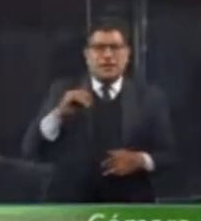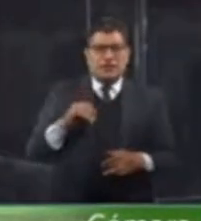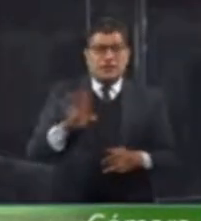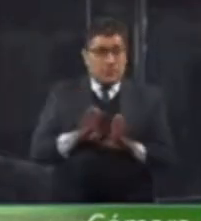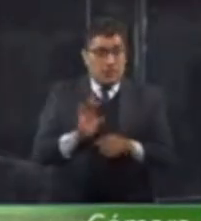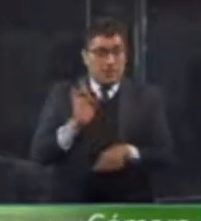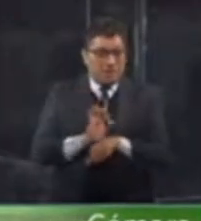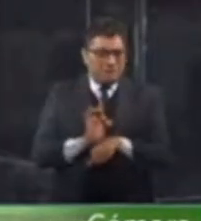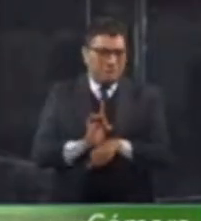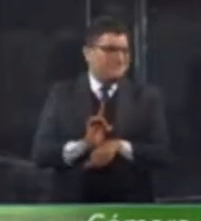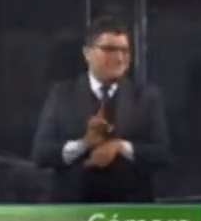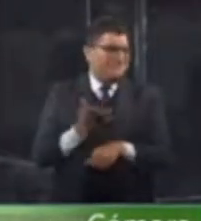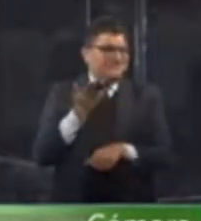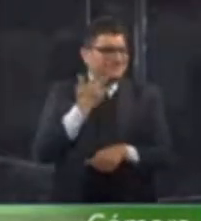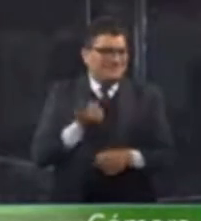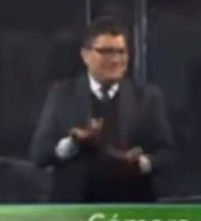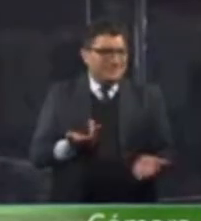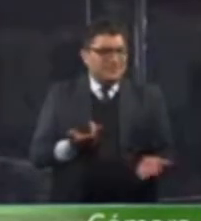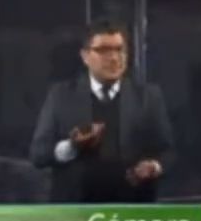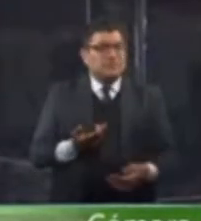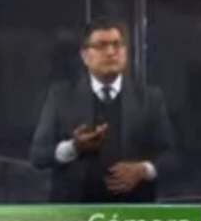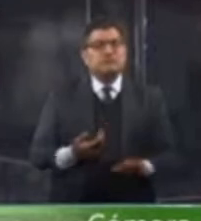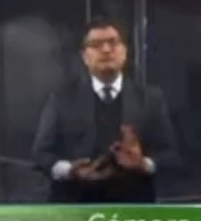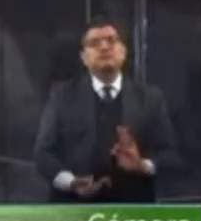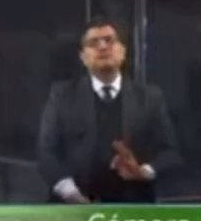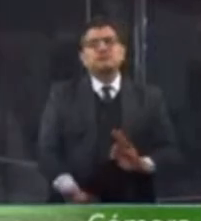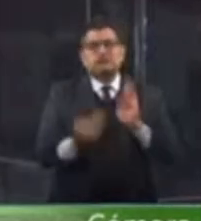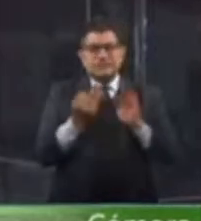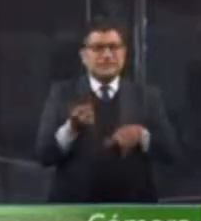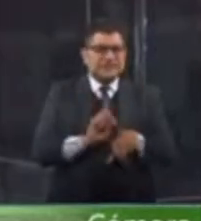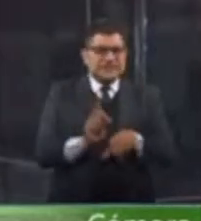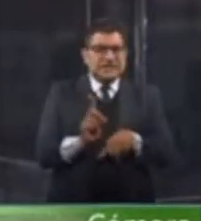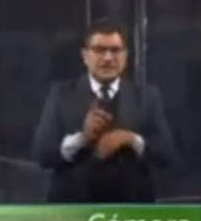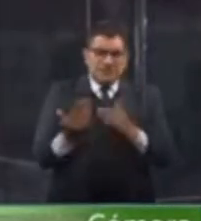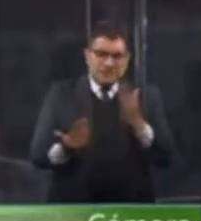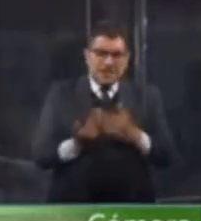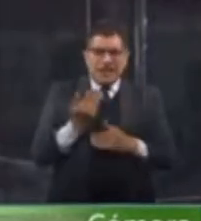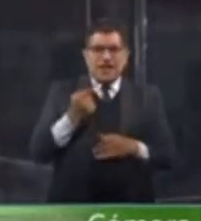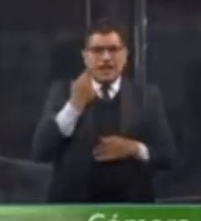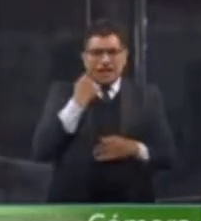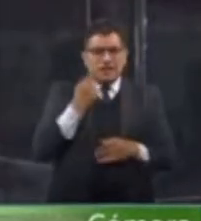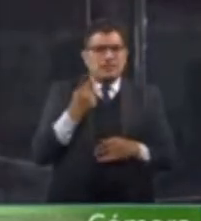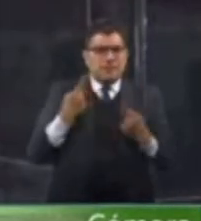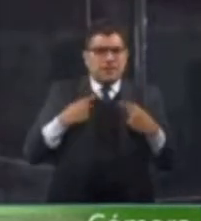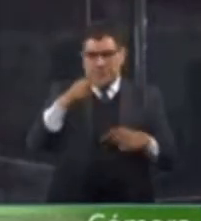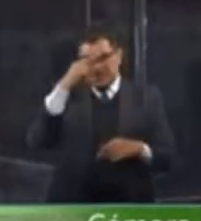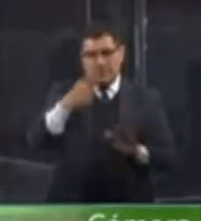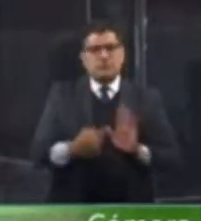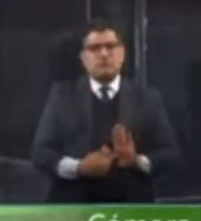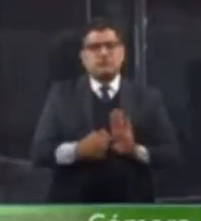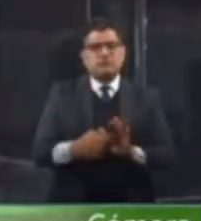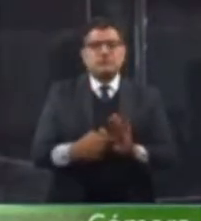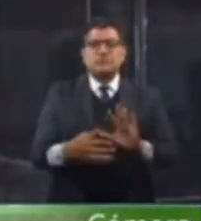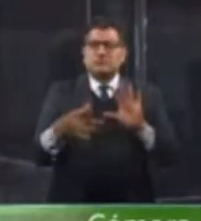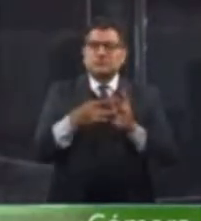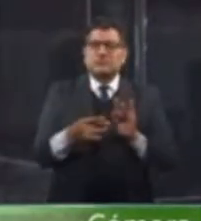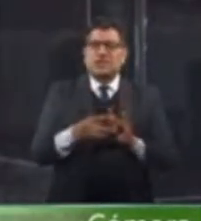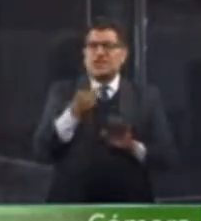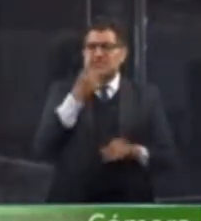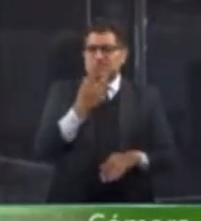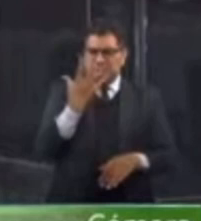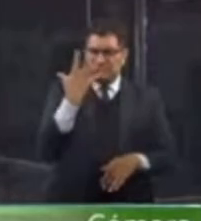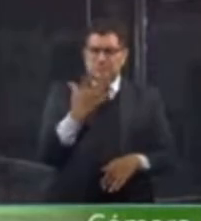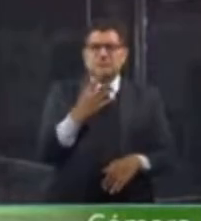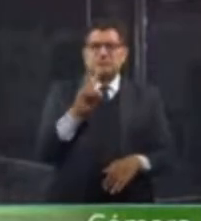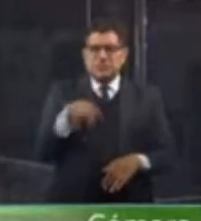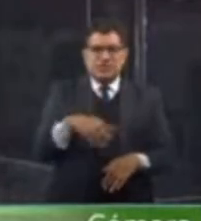simulador. Da la cara día a día a los mexicanos y les habla como lo que es,